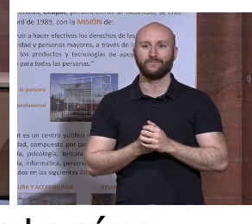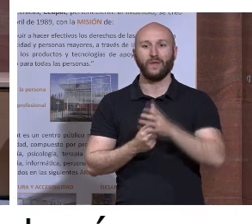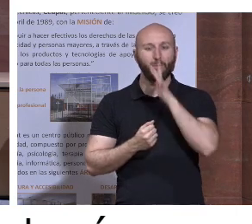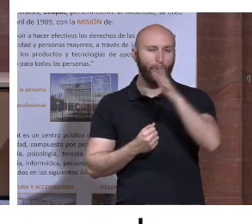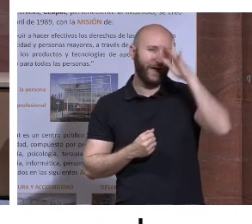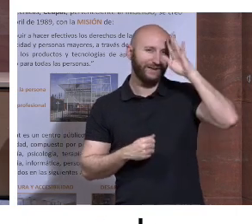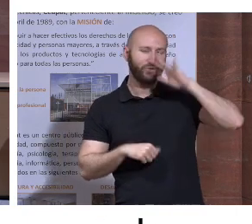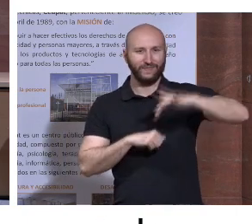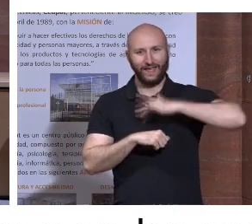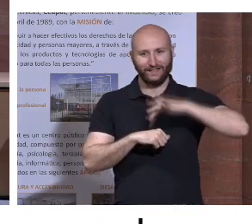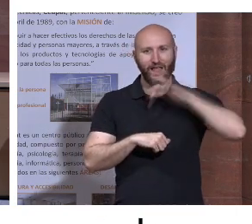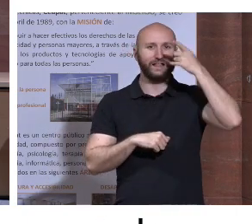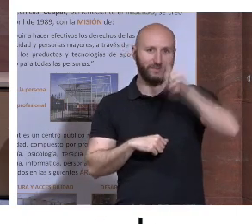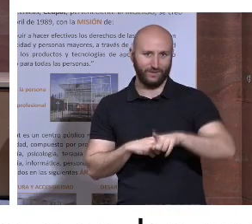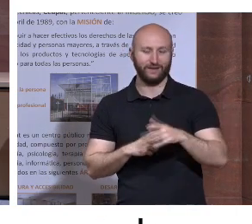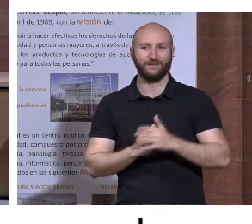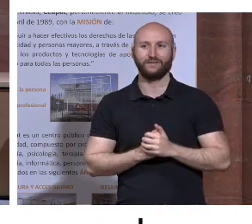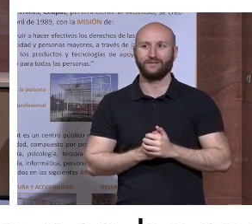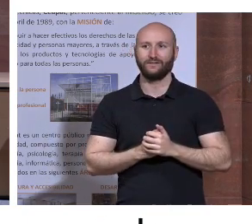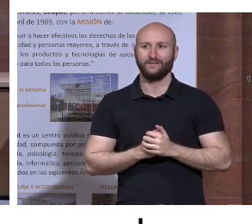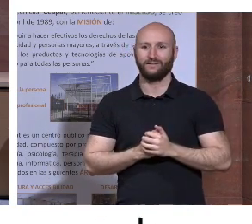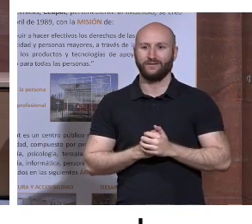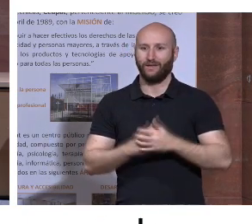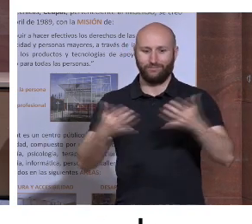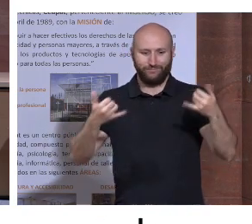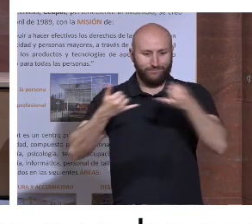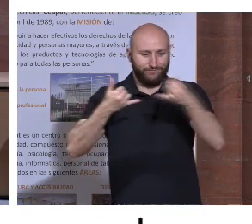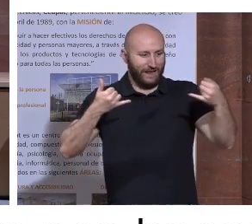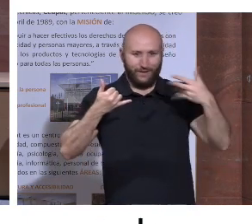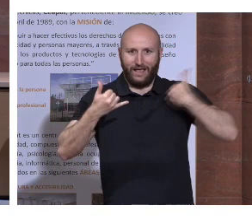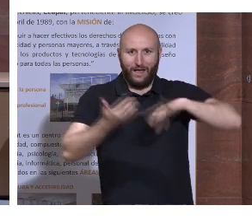digital también. Y así, ya no hay más, ya no hay más.